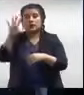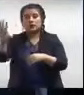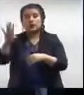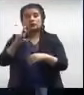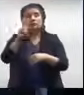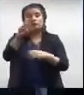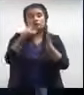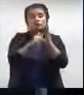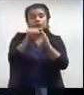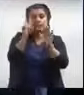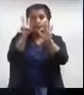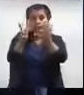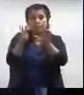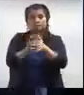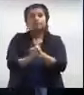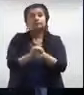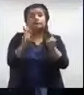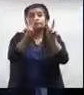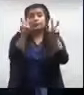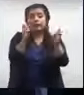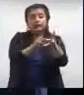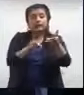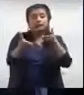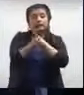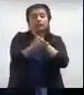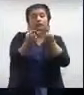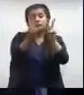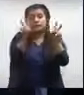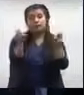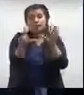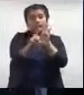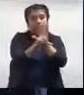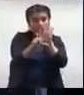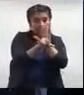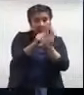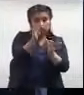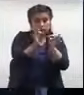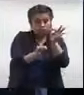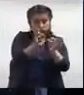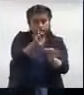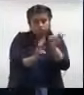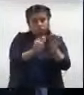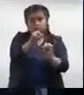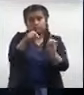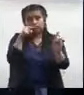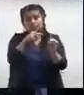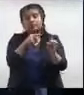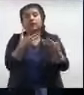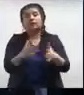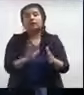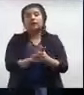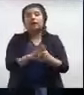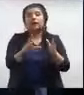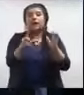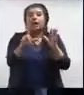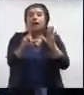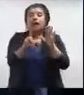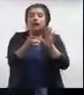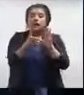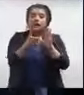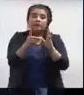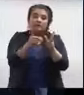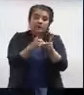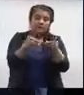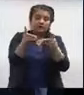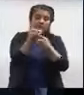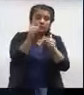2244-2007. Dirección de Asuntos Jurídicos es la encargada de asesorar en materia jurídica legal la Dirección Superior y los